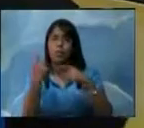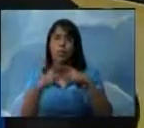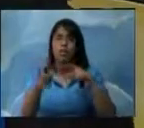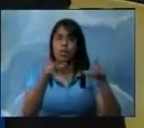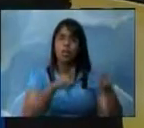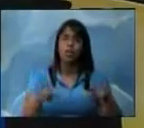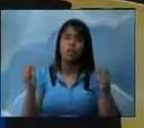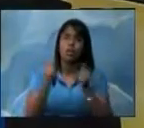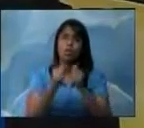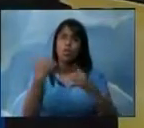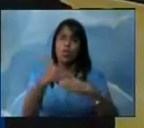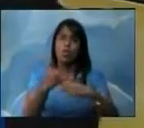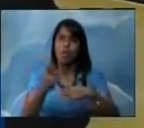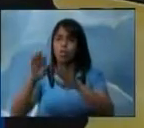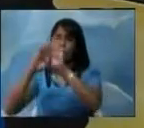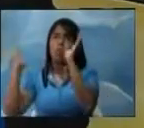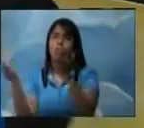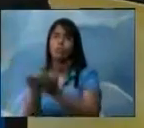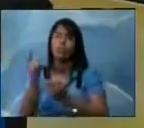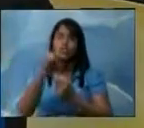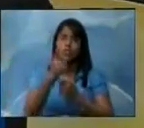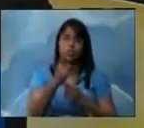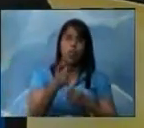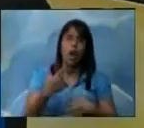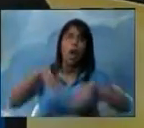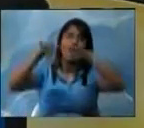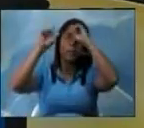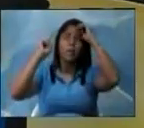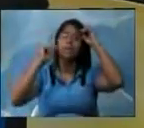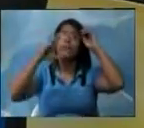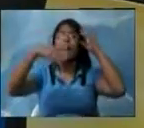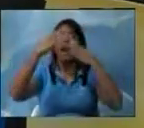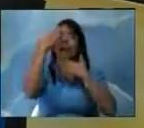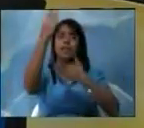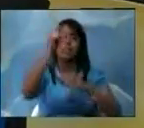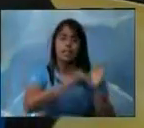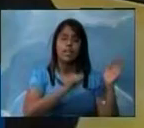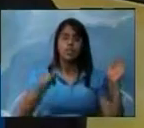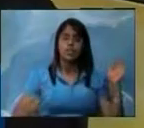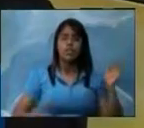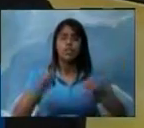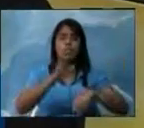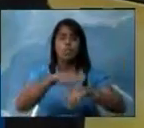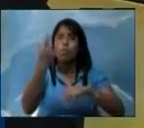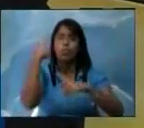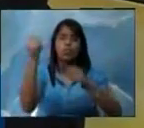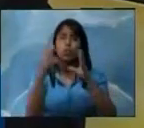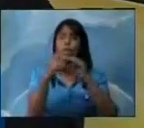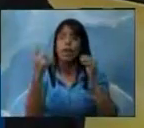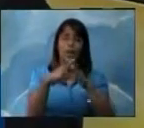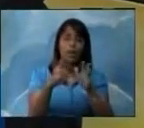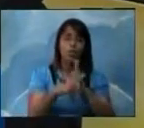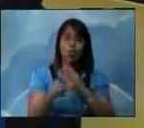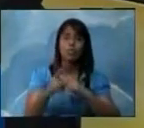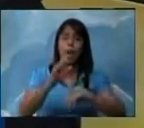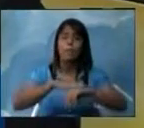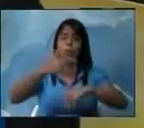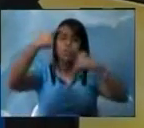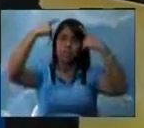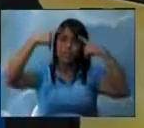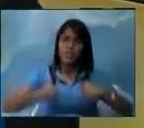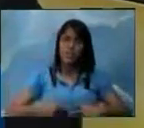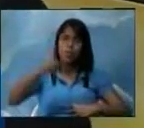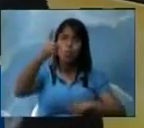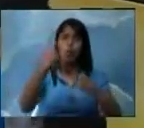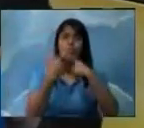comer como los demás mortales. Usted aprende a agradecerle al Señor por todas las cosas, porque